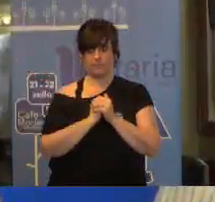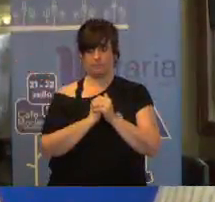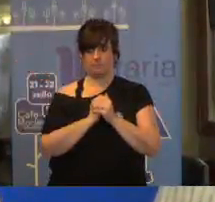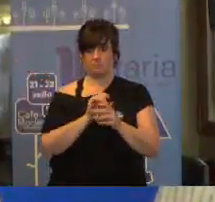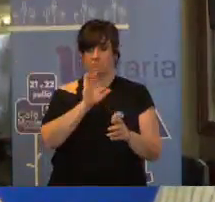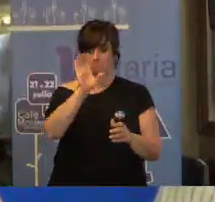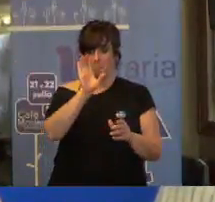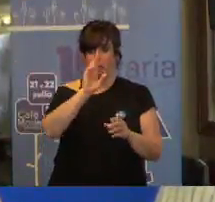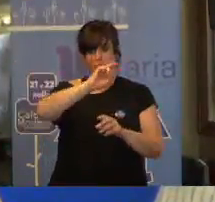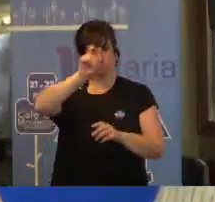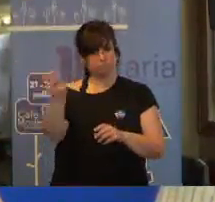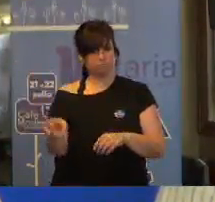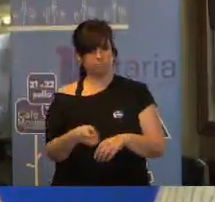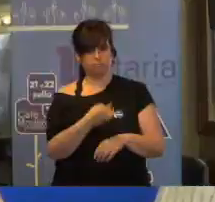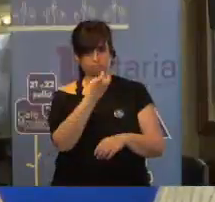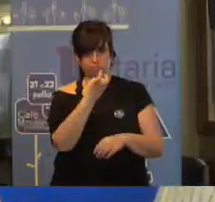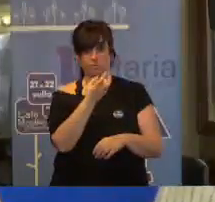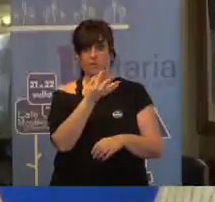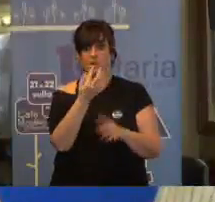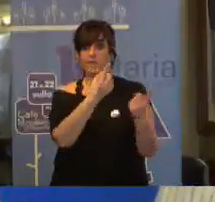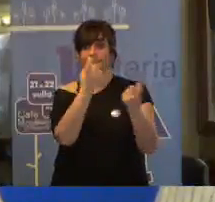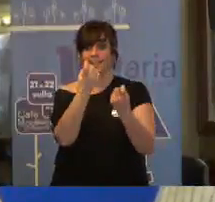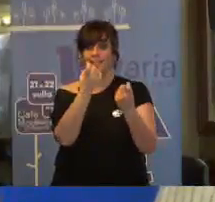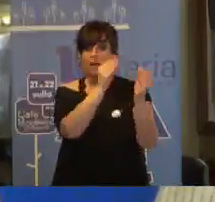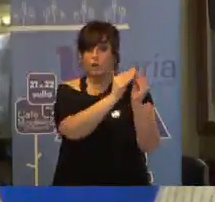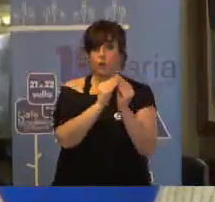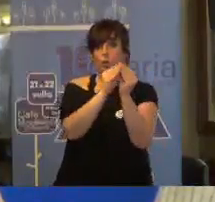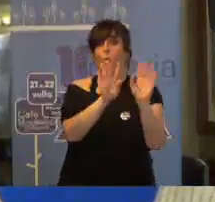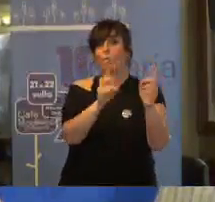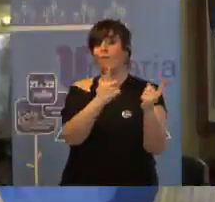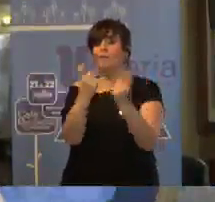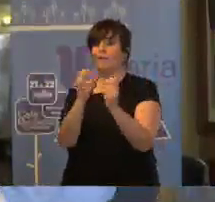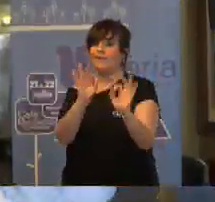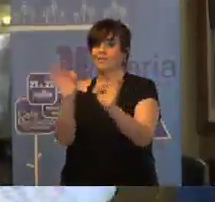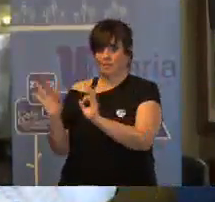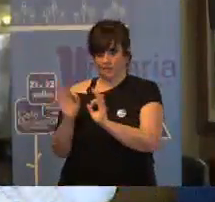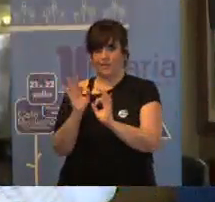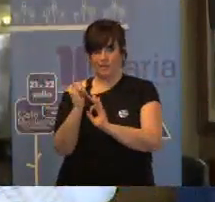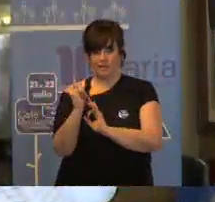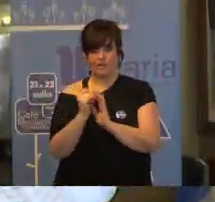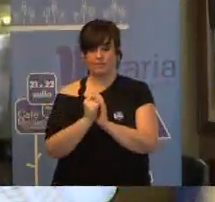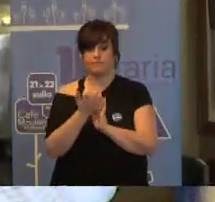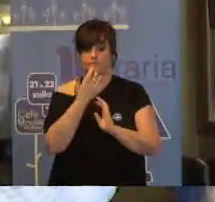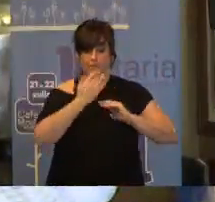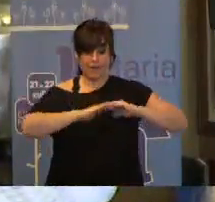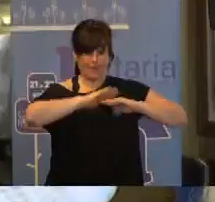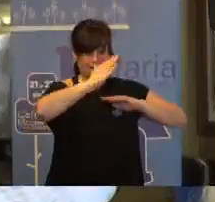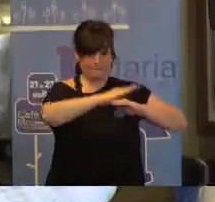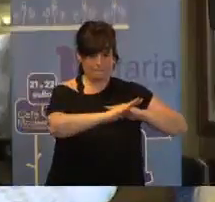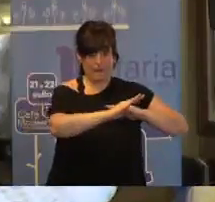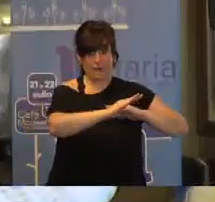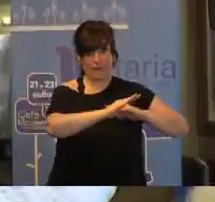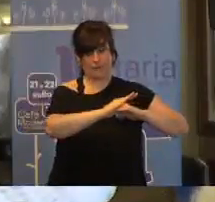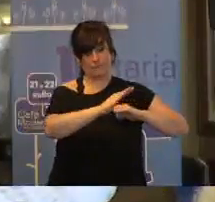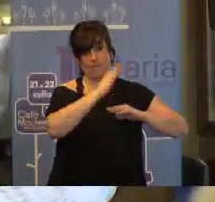diverso e temos necesidades comuns, pero tamén temos necesidades específicas. Non son o mesmo as mareas da ría,